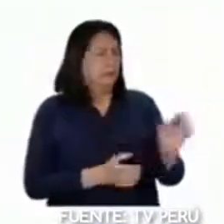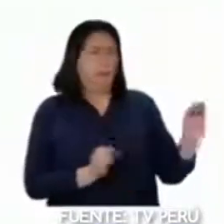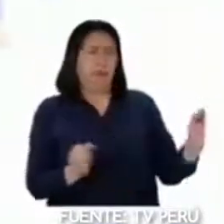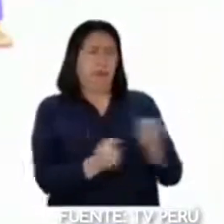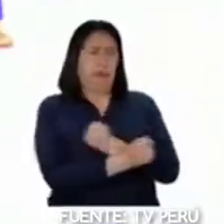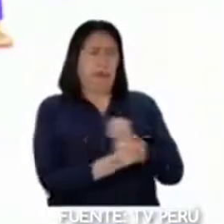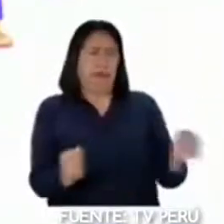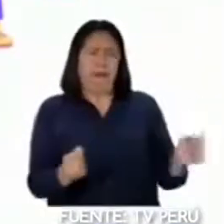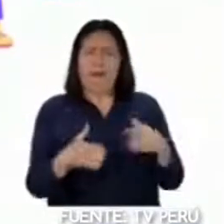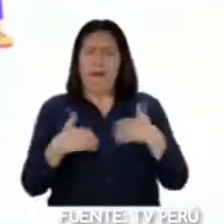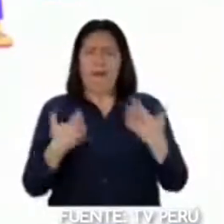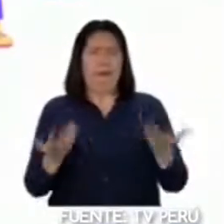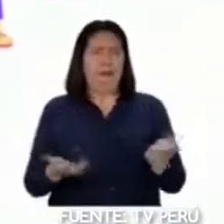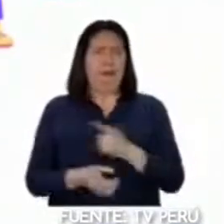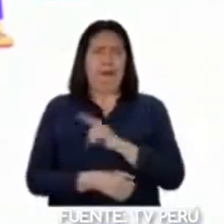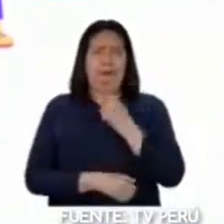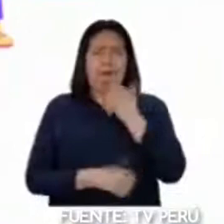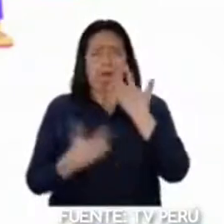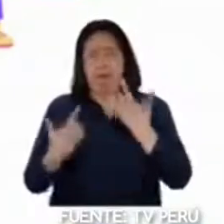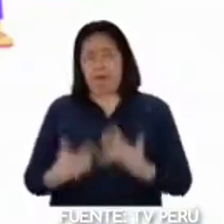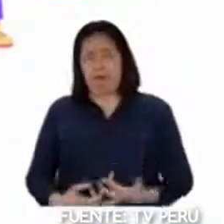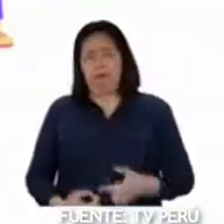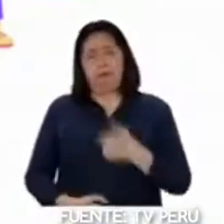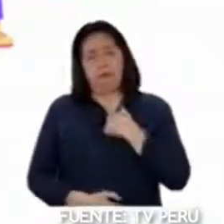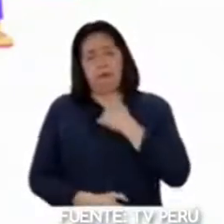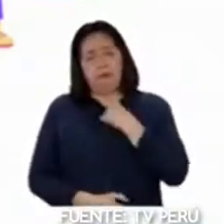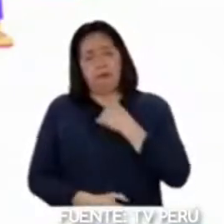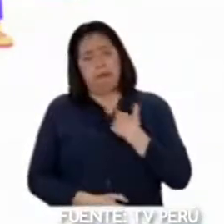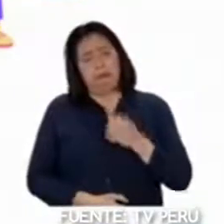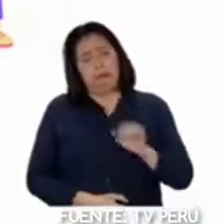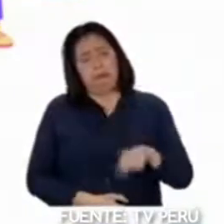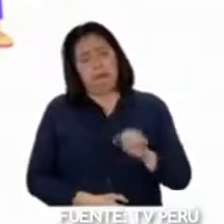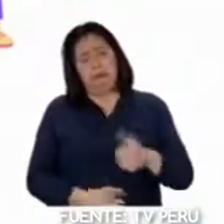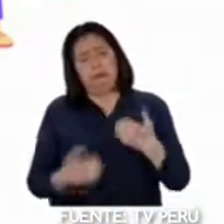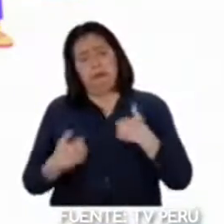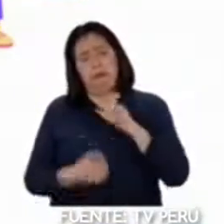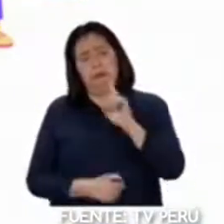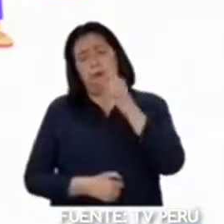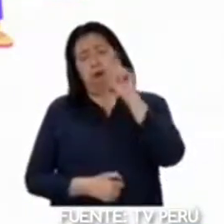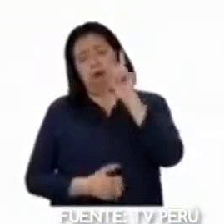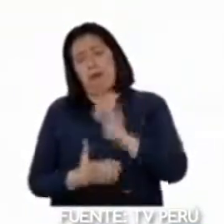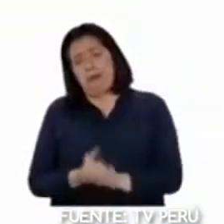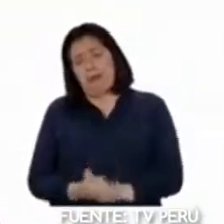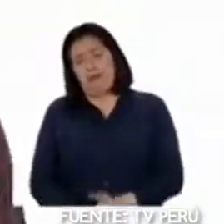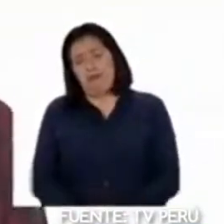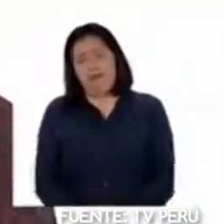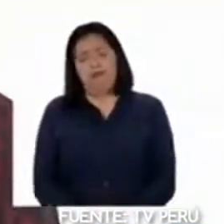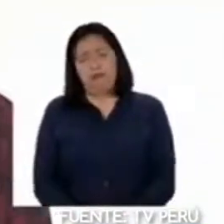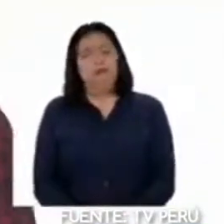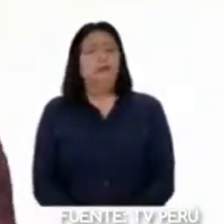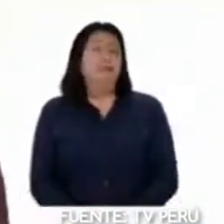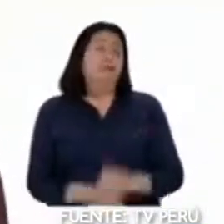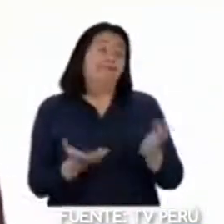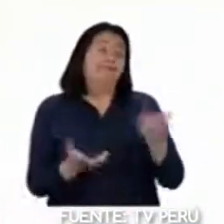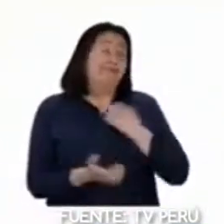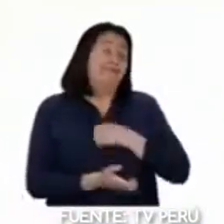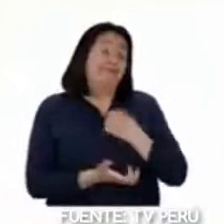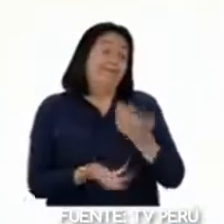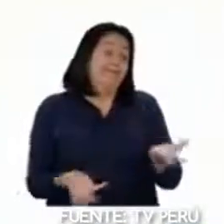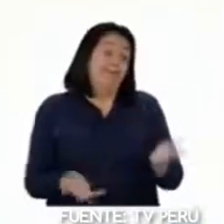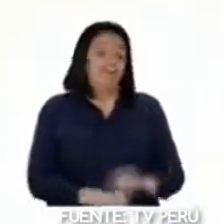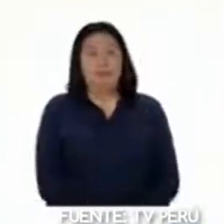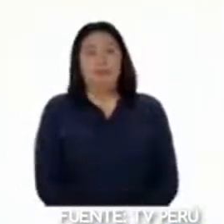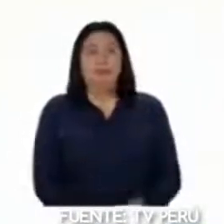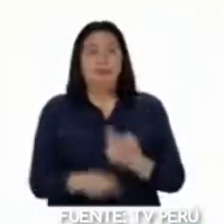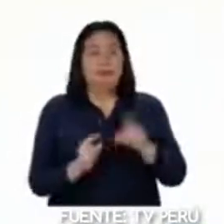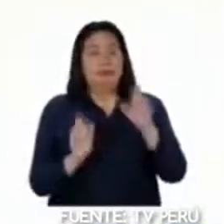imposible. ¡Qué tristeza! De verdad me hubiera gustado tener 1 millón de amigos. Lo siento,